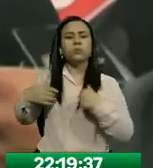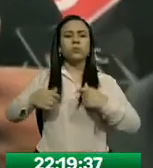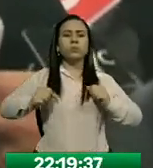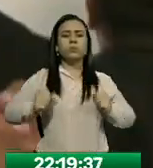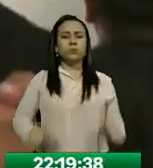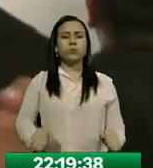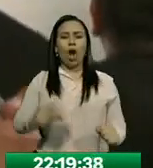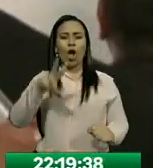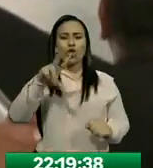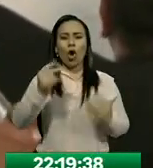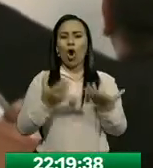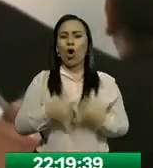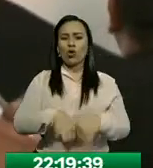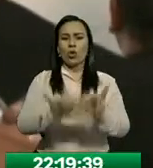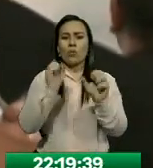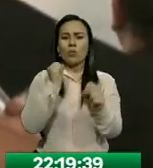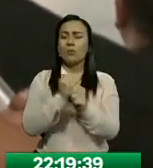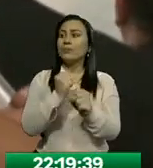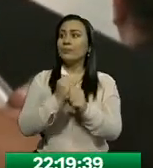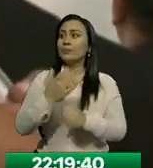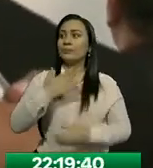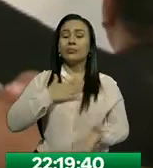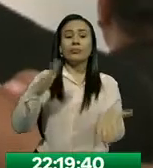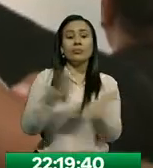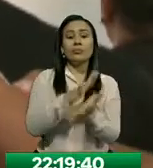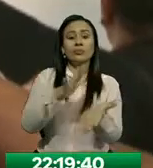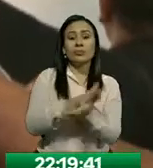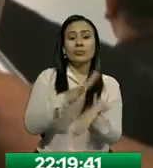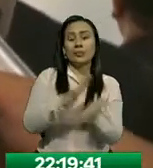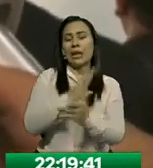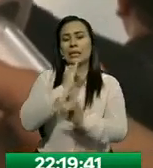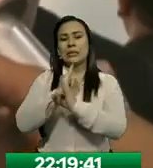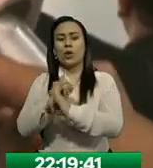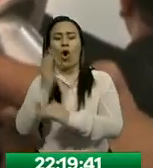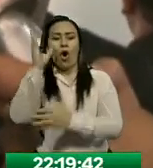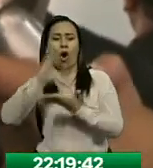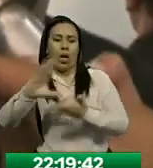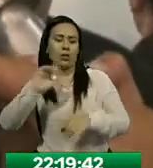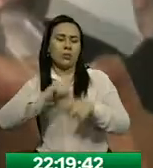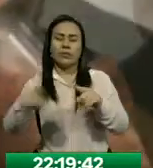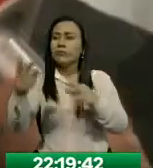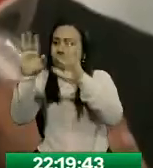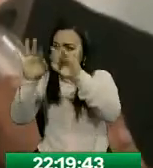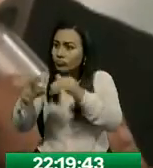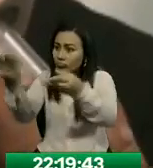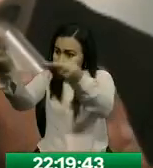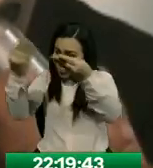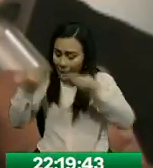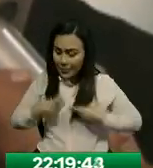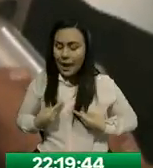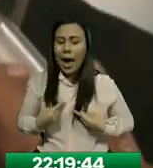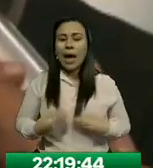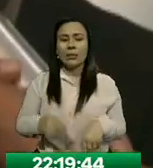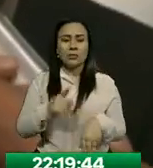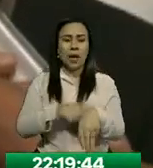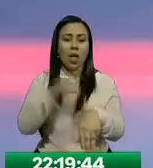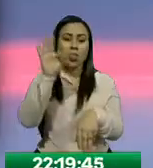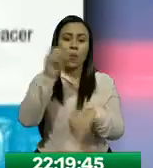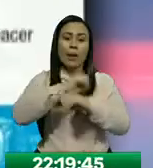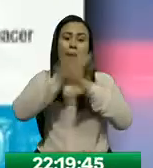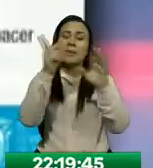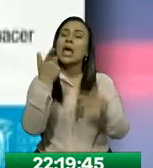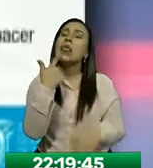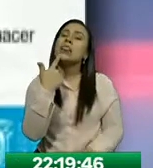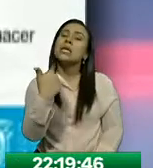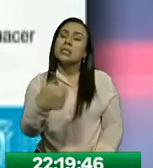posición. Al menos mi sector como transporte escolar continuará en la lucha hasta cuando se dé por escrito el documento. Mañana nos ofrecen a las 9 de la mañana hacernos llegar. Por su